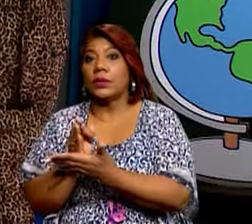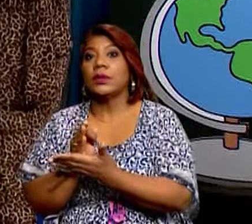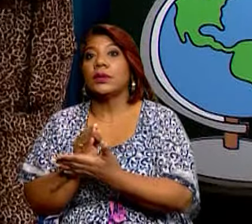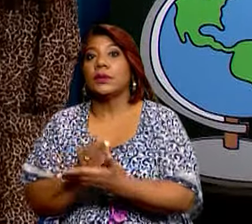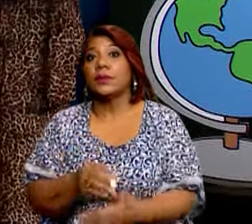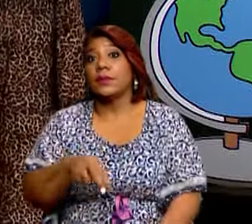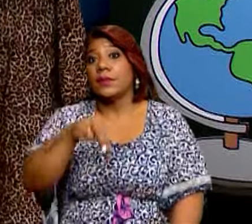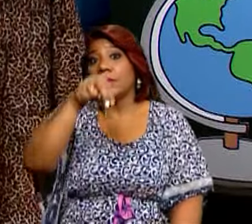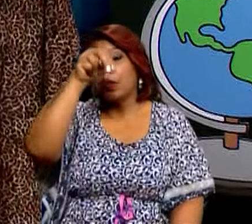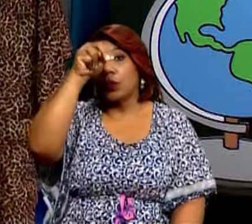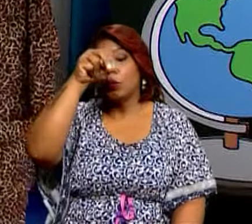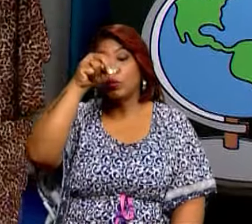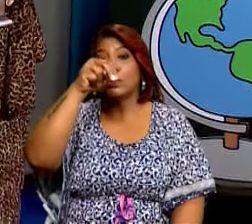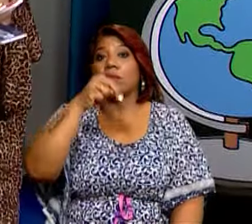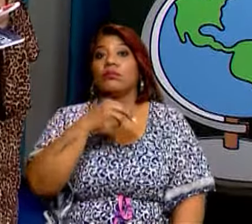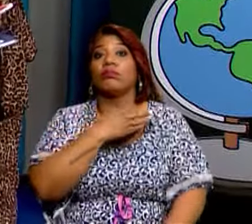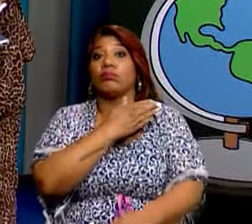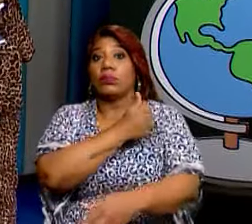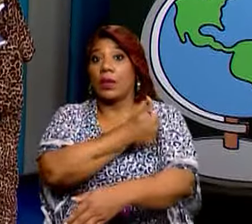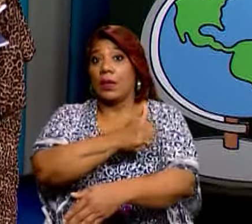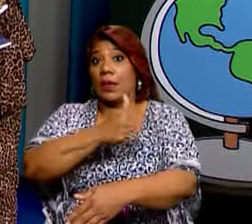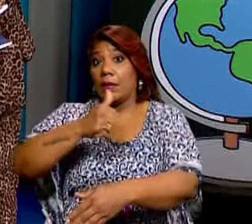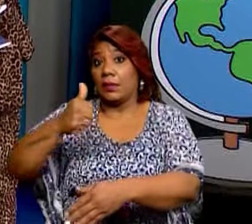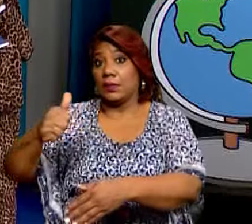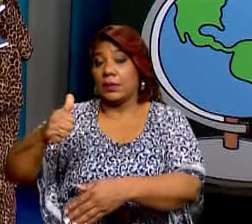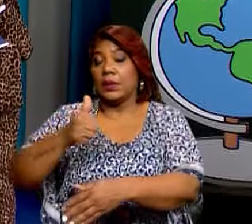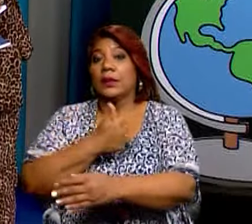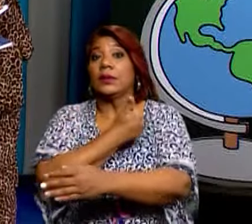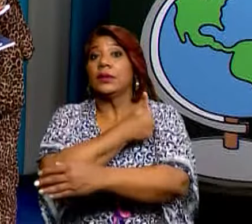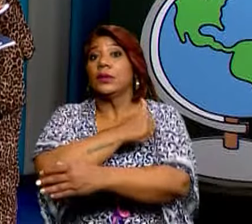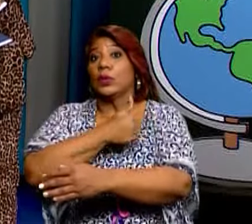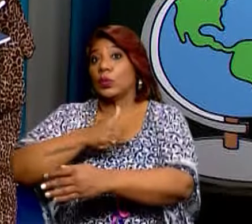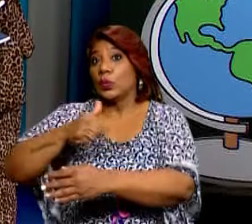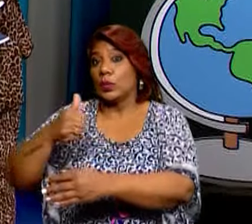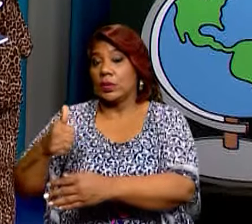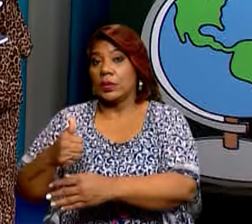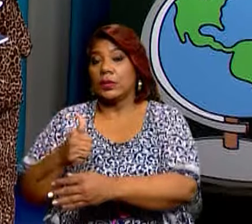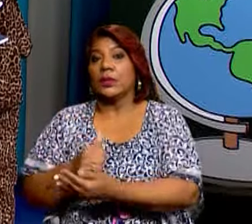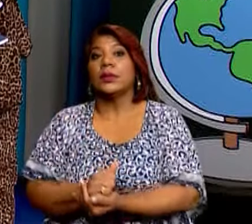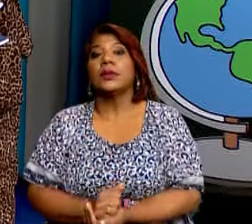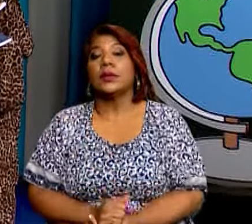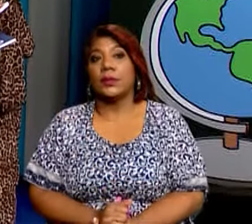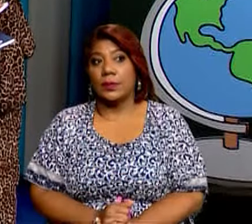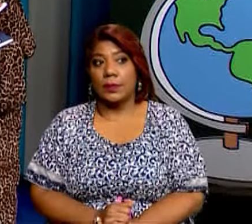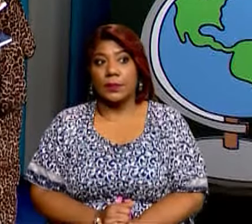norte con el Mar Caribe. Muy bien, lo ponemos por aquí.